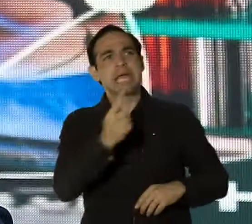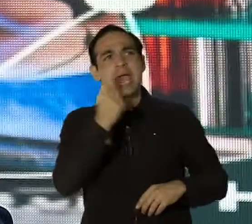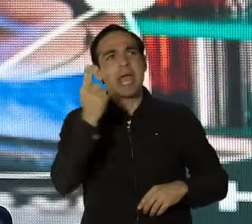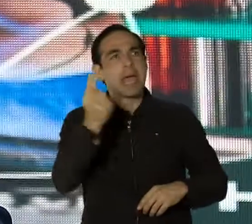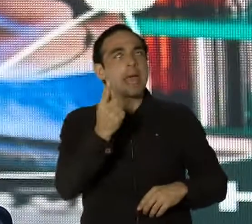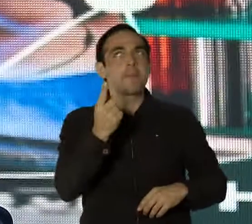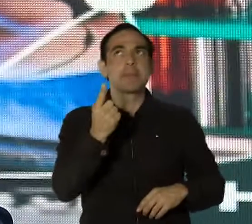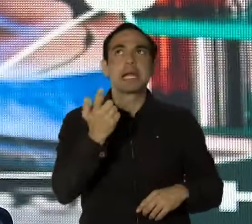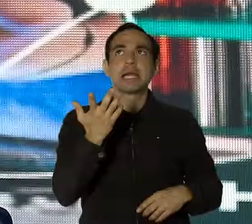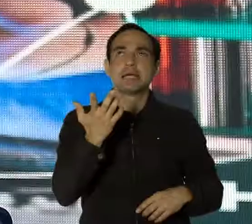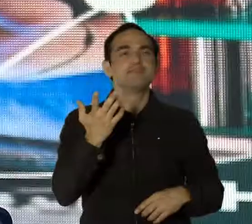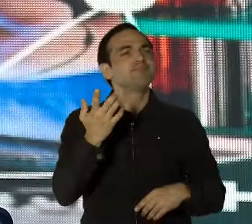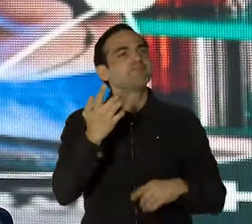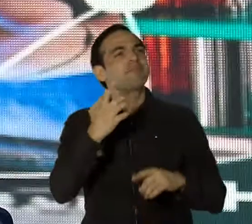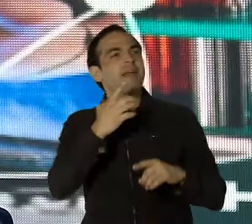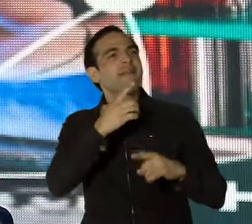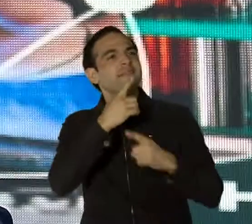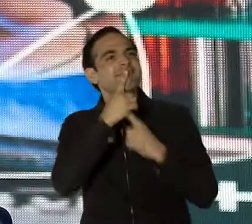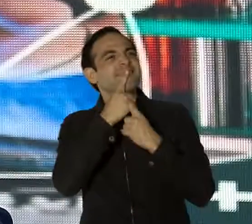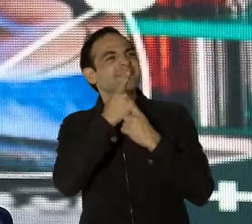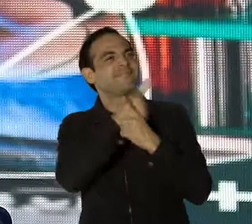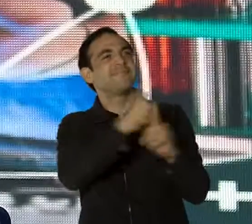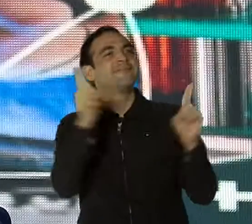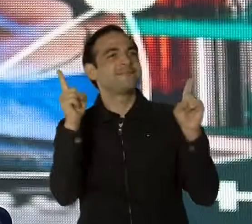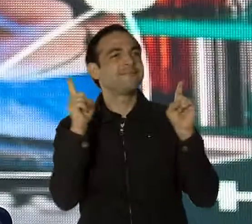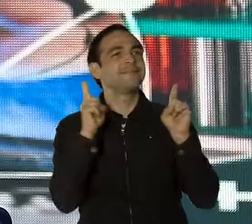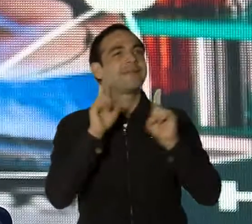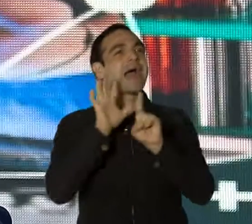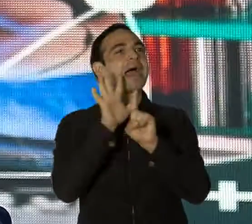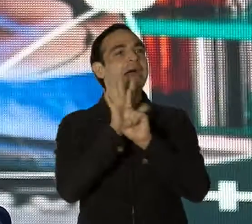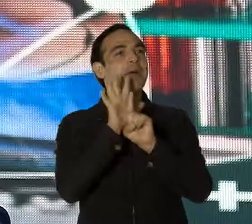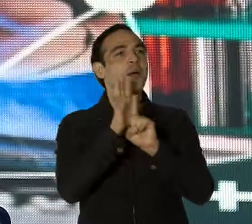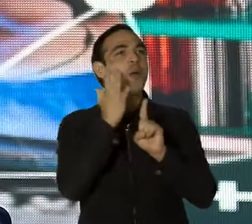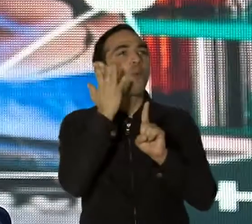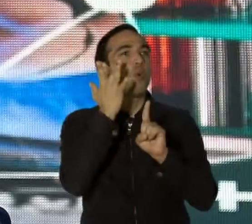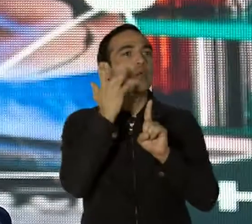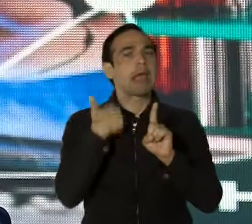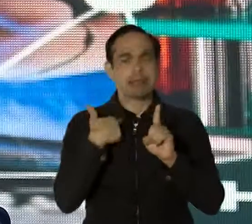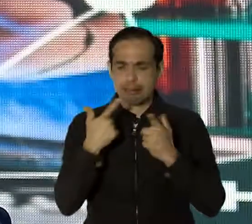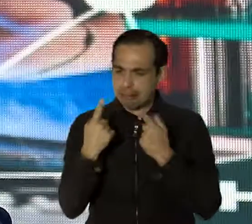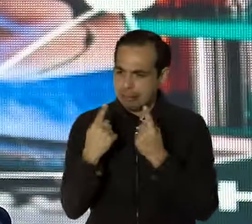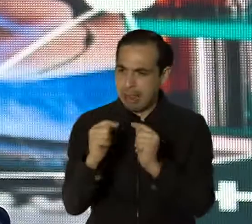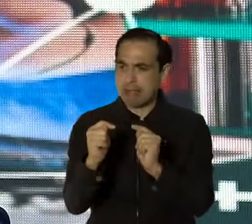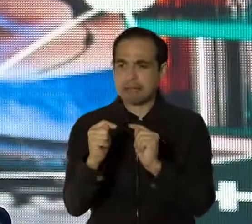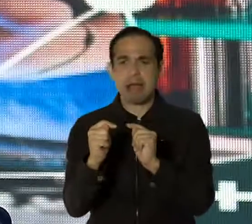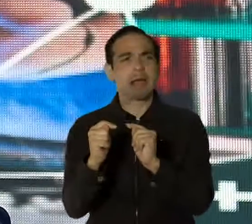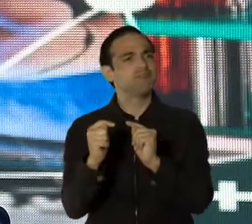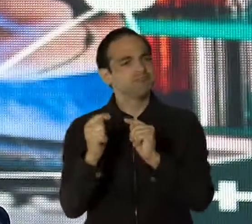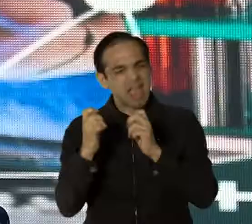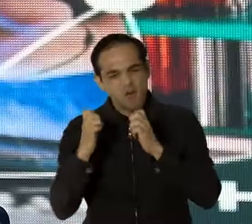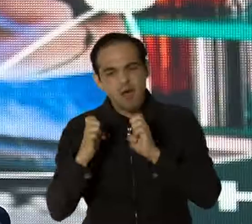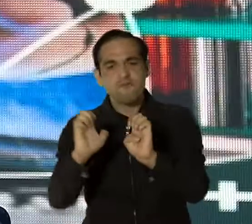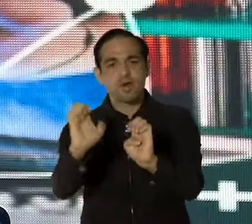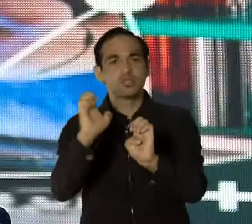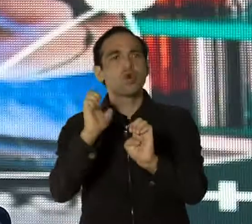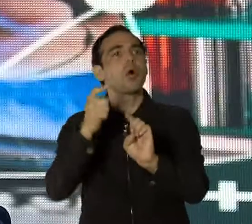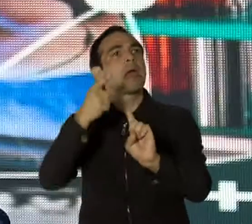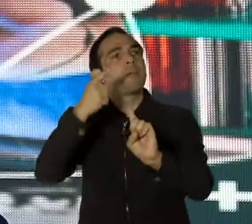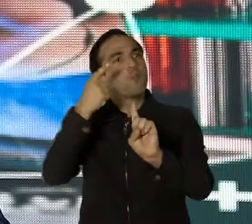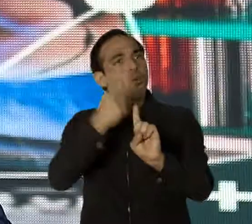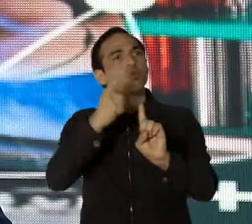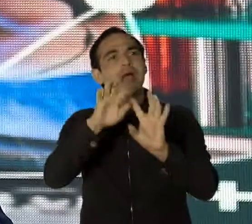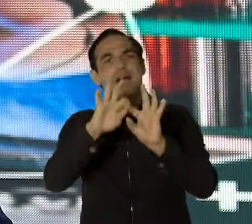se ha conocido porque da la milla extra y busca los recursos para que cada familia puertorriqueña pueda obtener